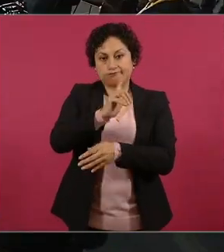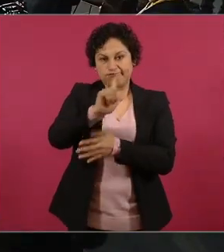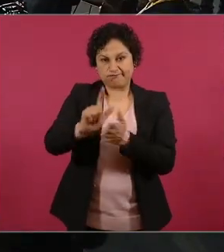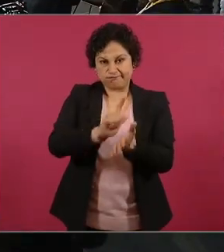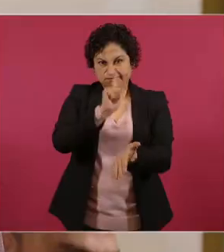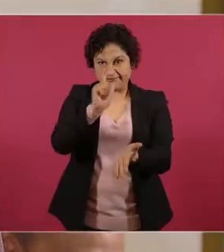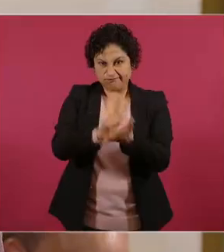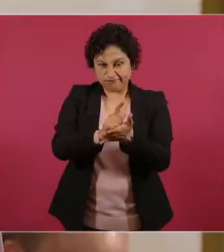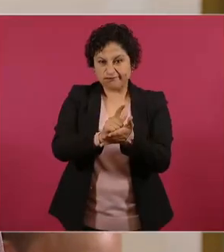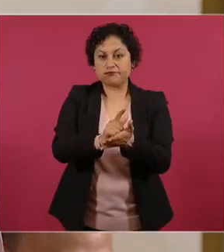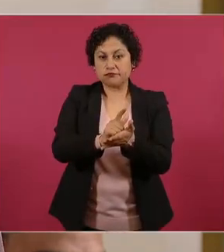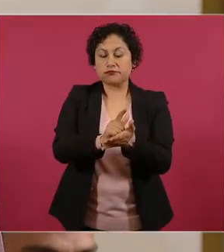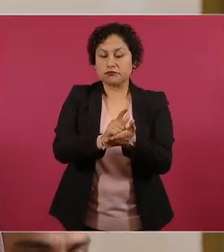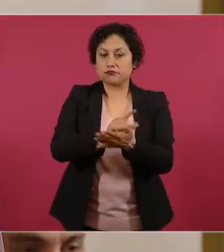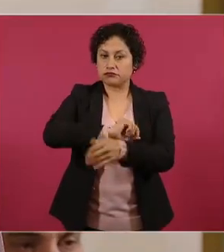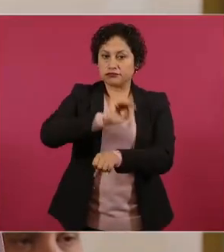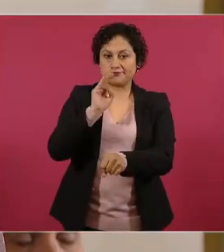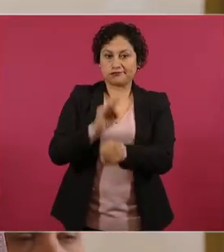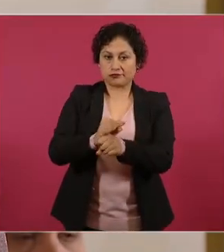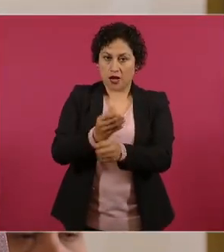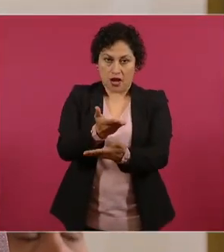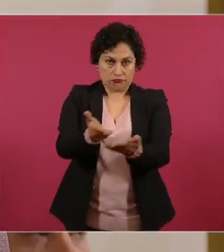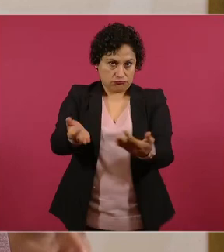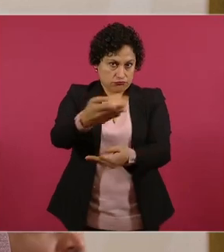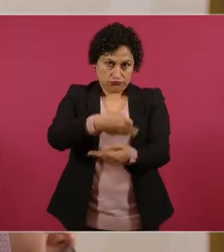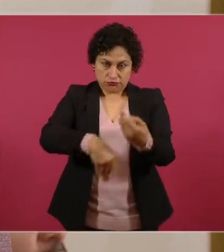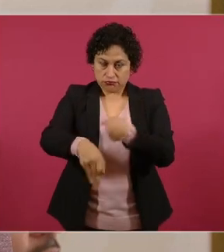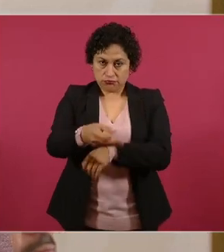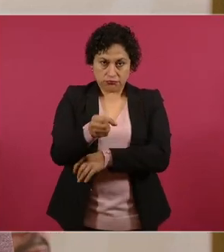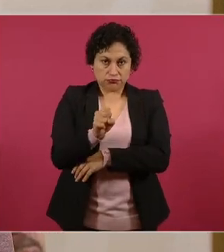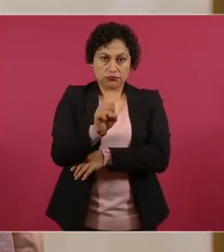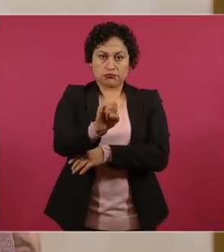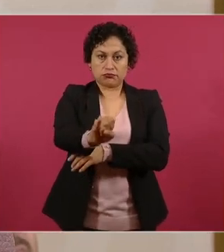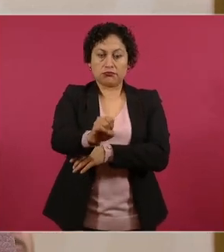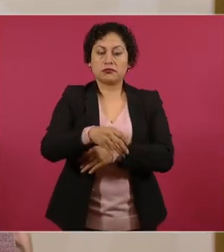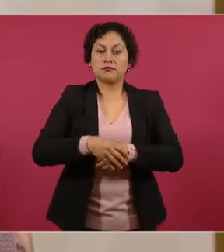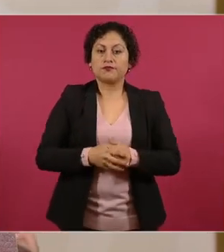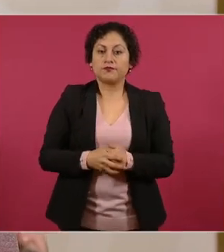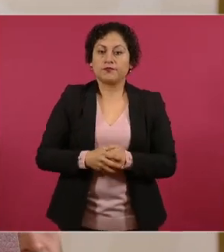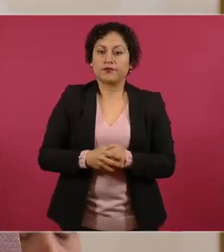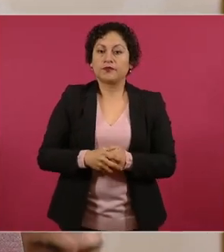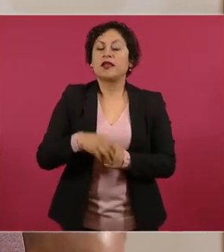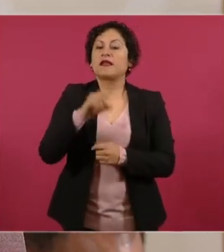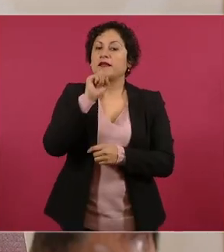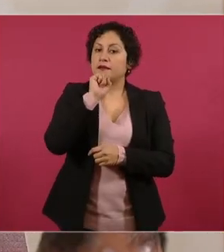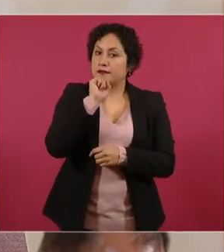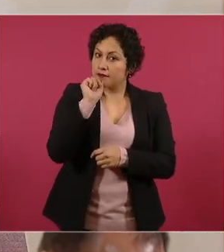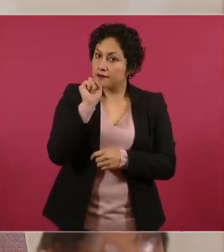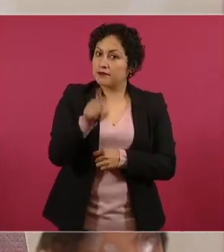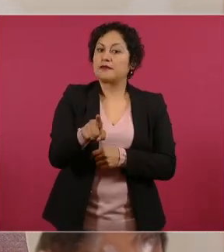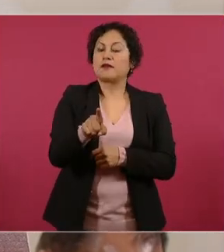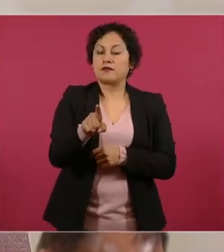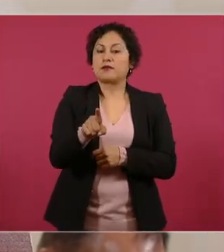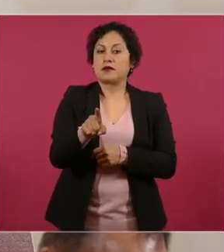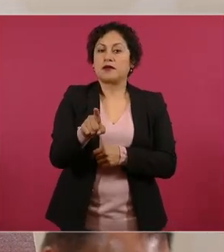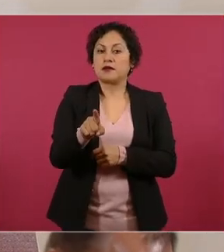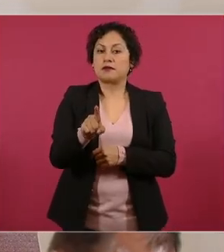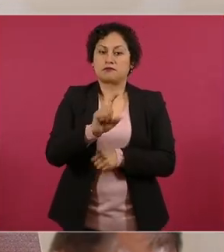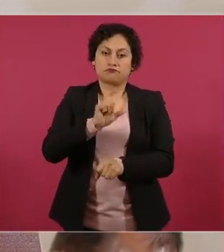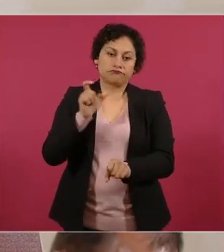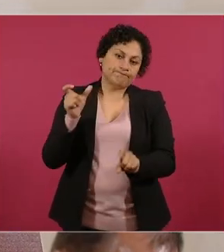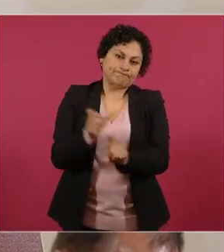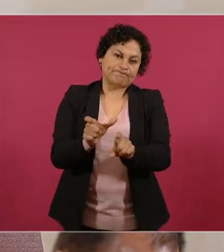por ustedes, y también se va a brindar toda la protección que se